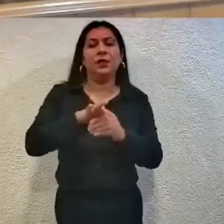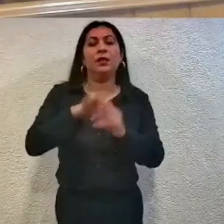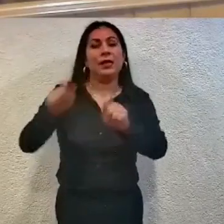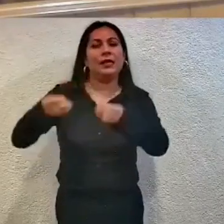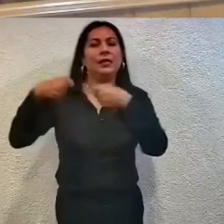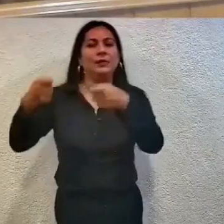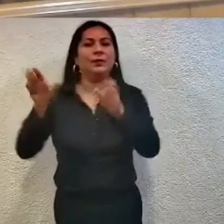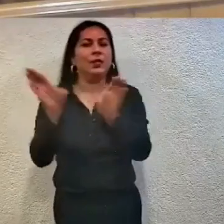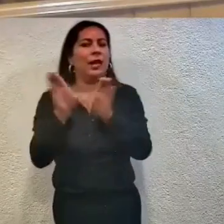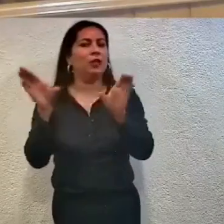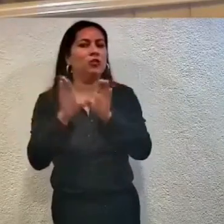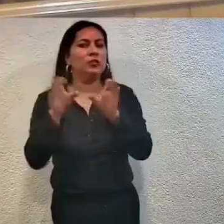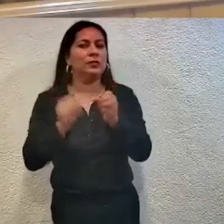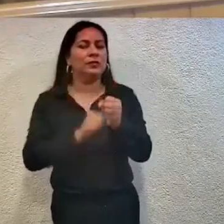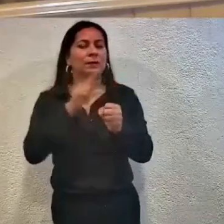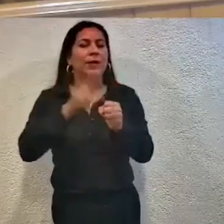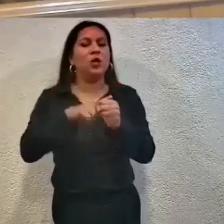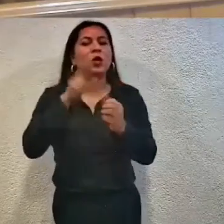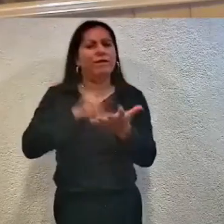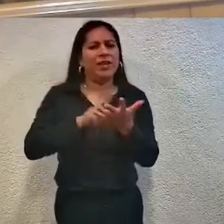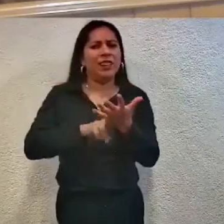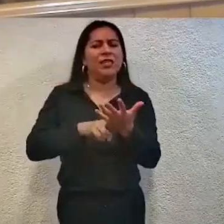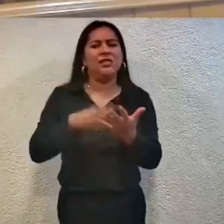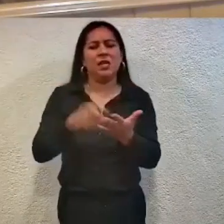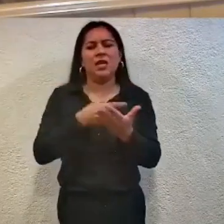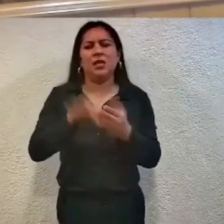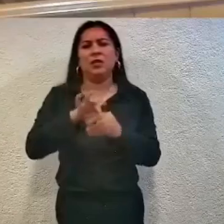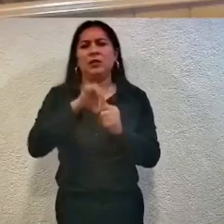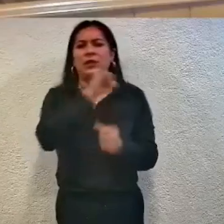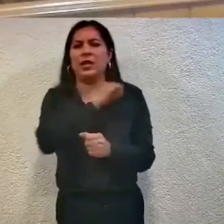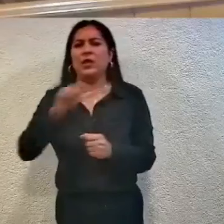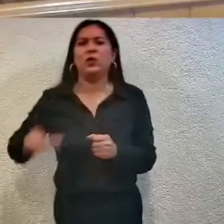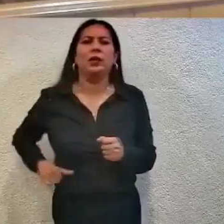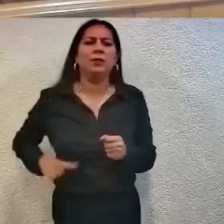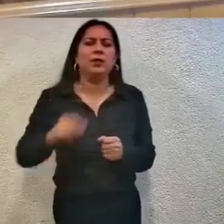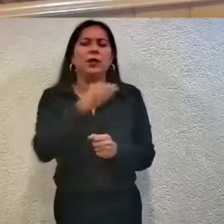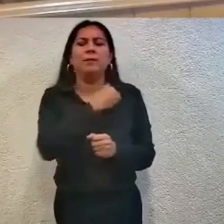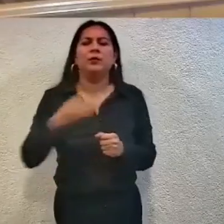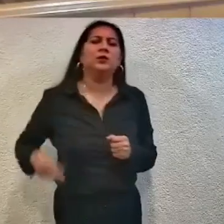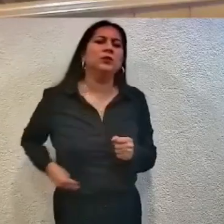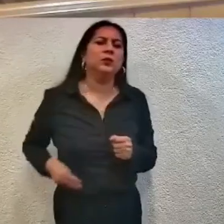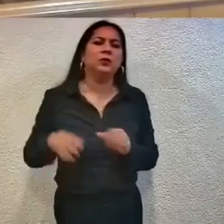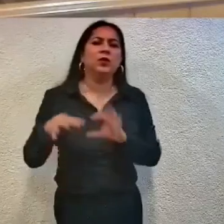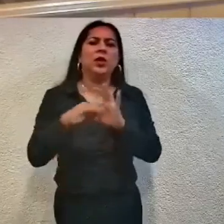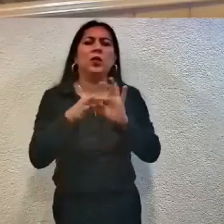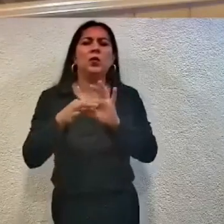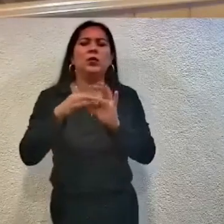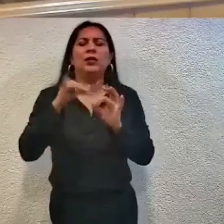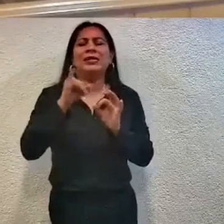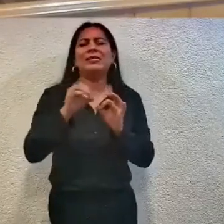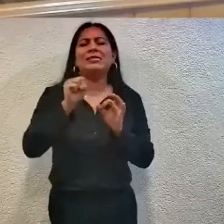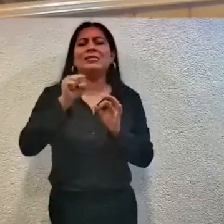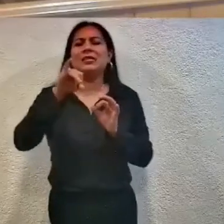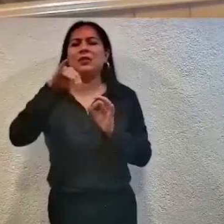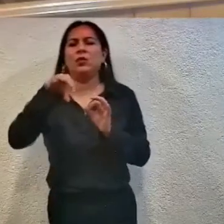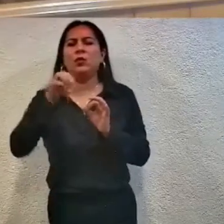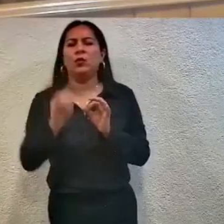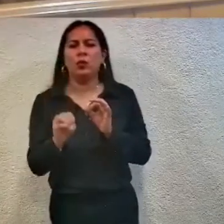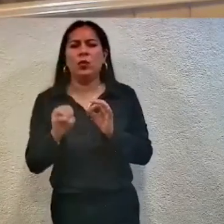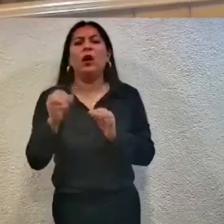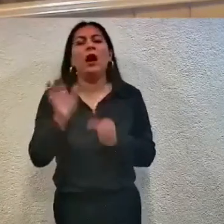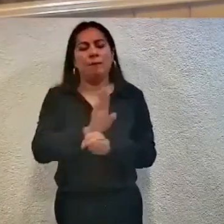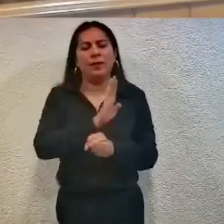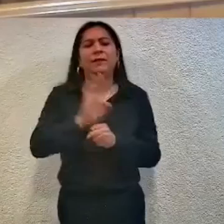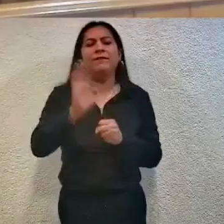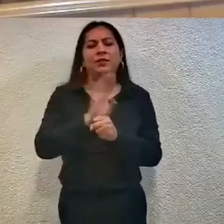declaración de validez de la elección y el otorgamiento de la constancia de mayoría y validez de la elección del Ayuntamiento del municipio de la Unión de